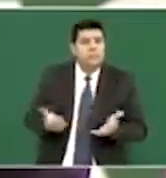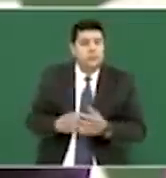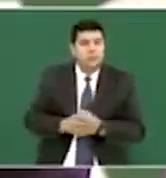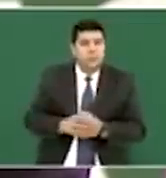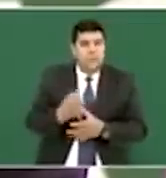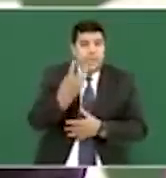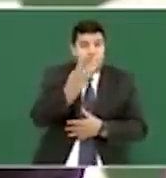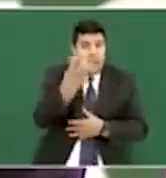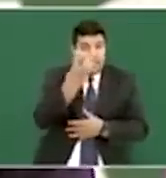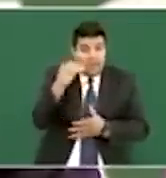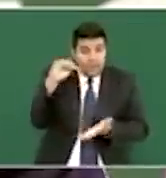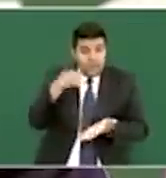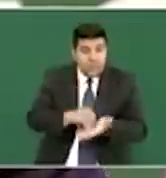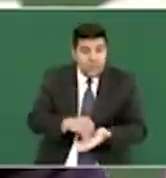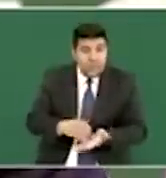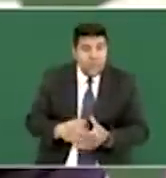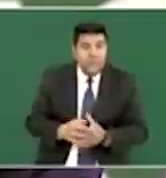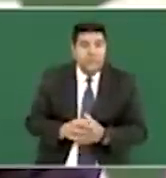300,000.